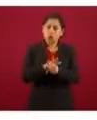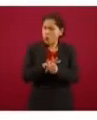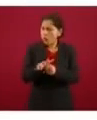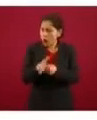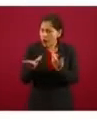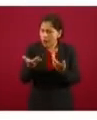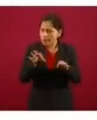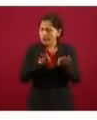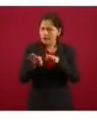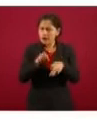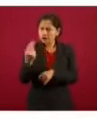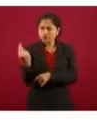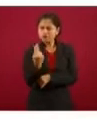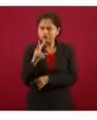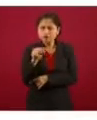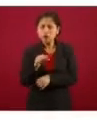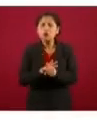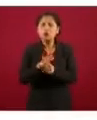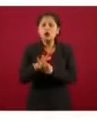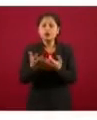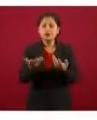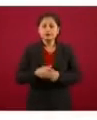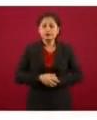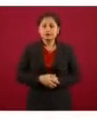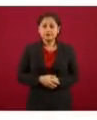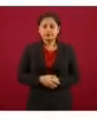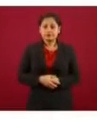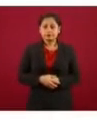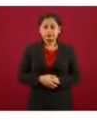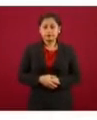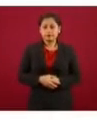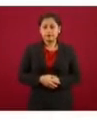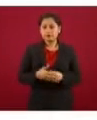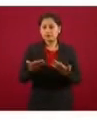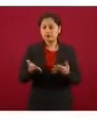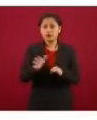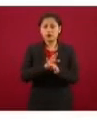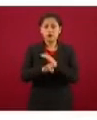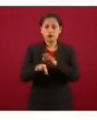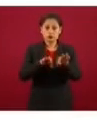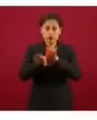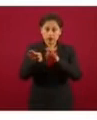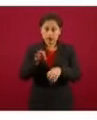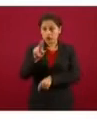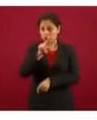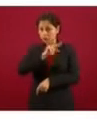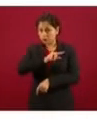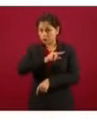esenciales y por lo tanto permanecen activas. Las no esenciales en los sectores público, privado y